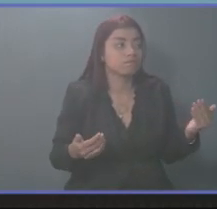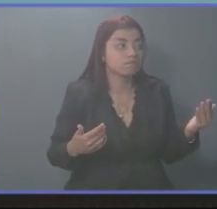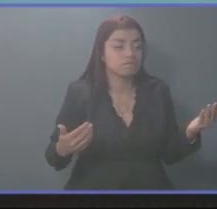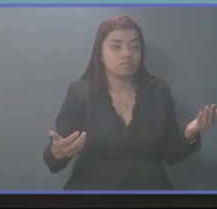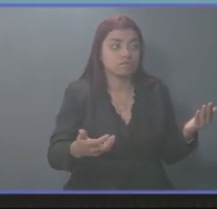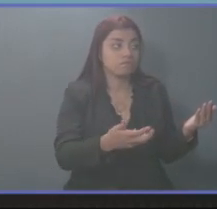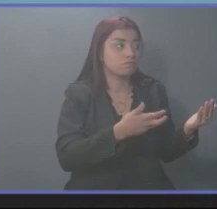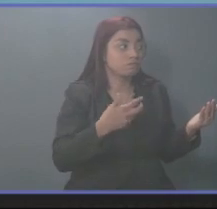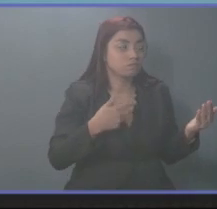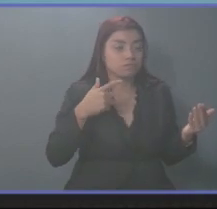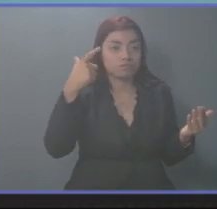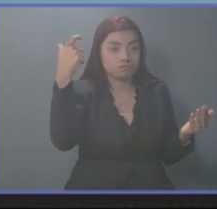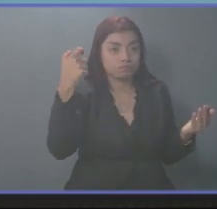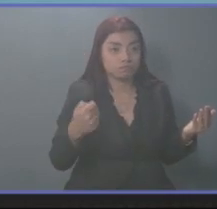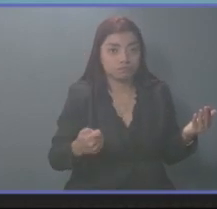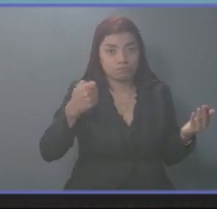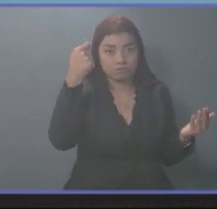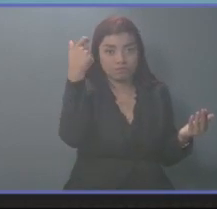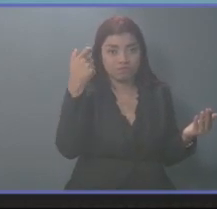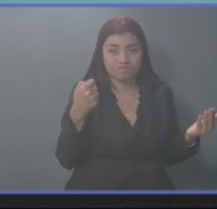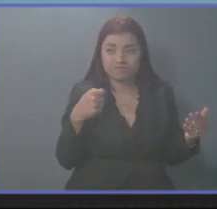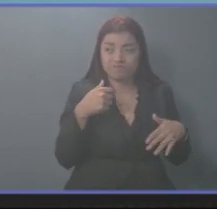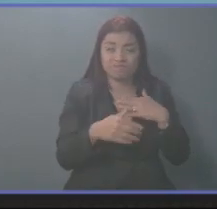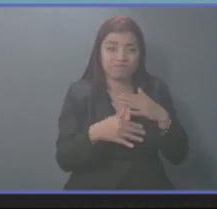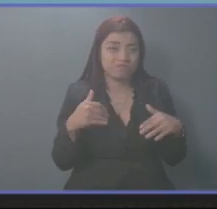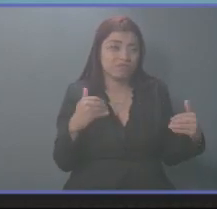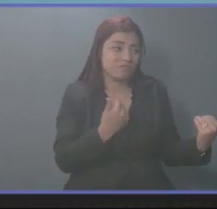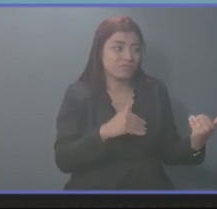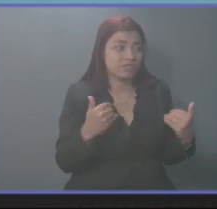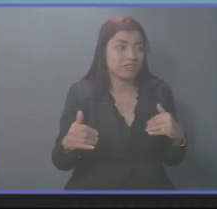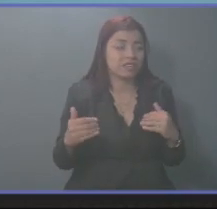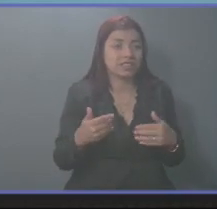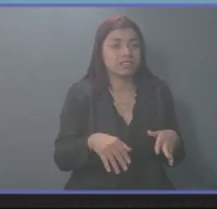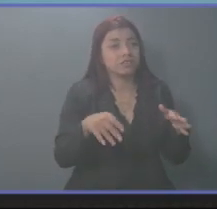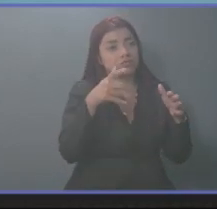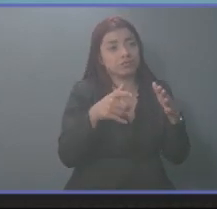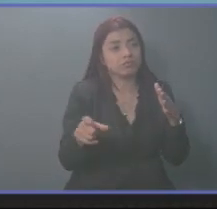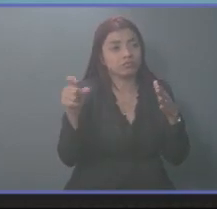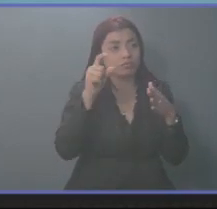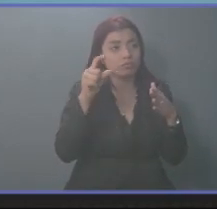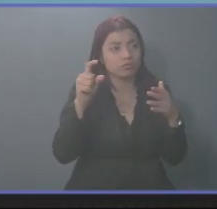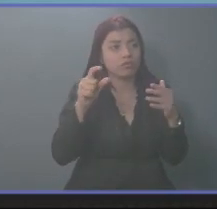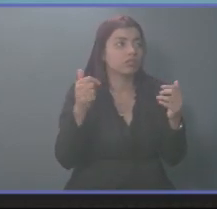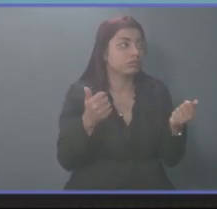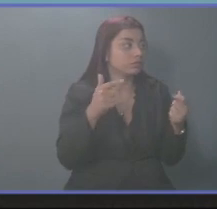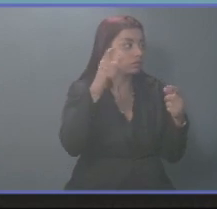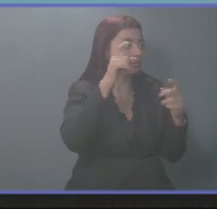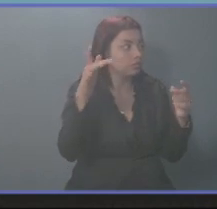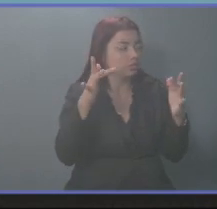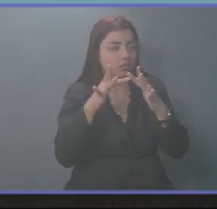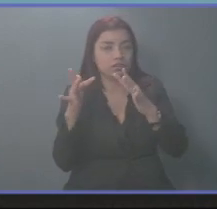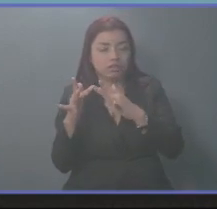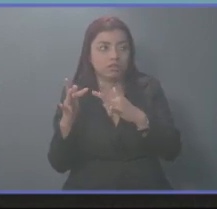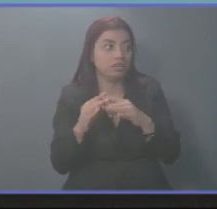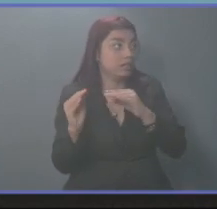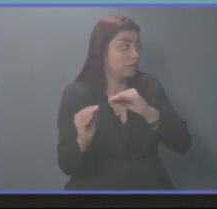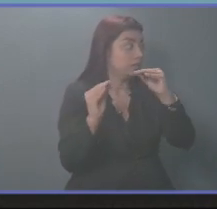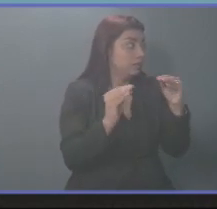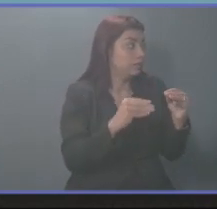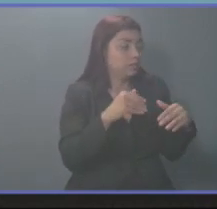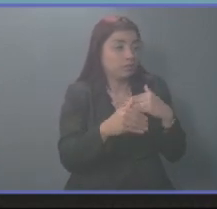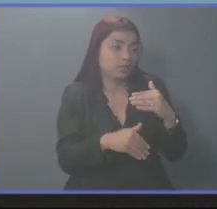llevado durante meses estar en consulta también con las diferentes instancias que tienen responsabilidad en la